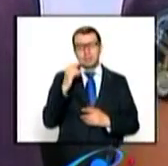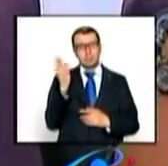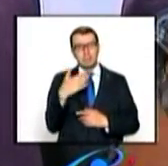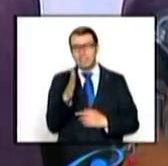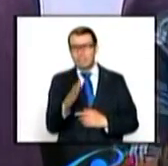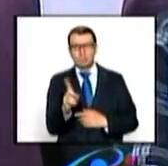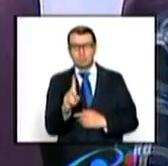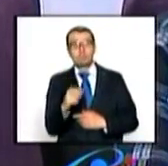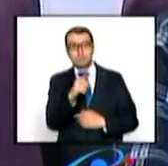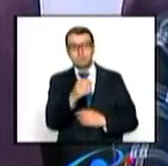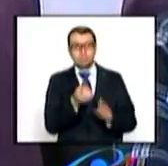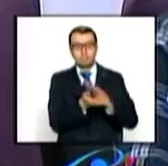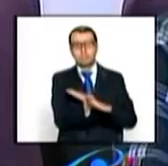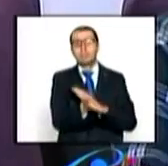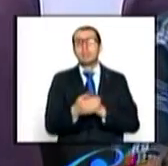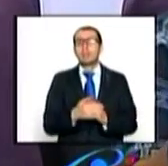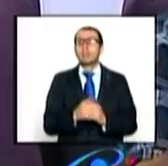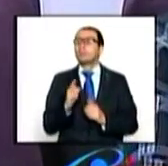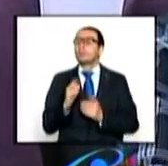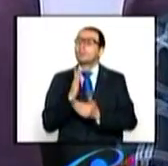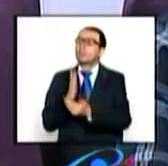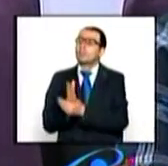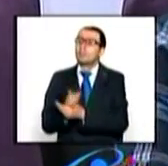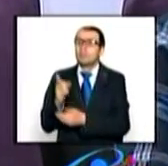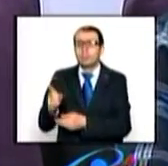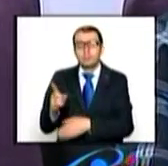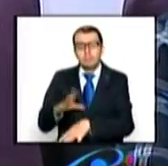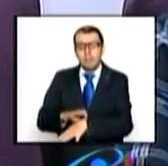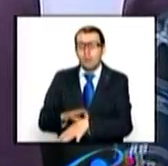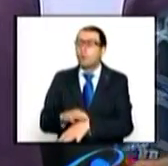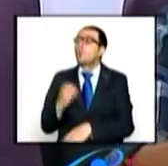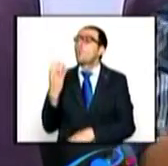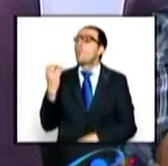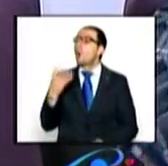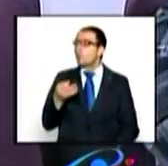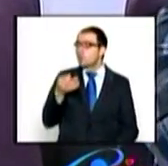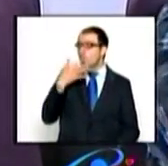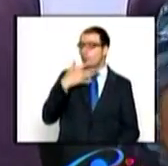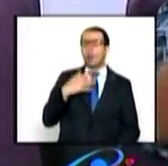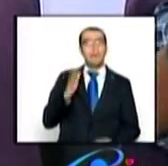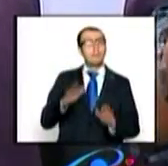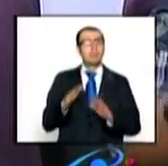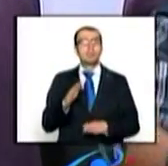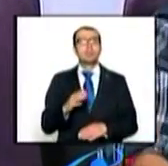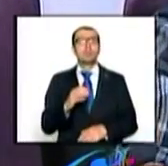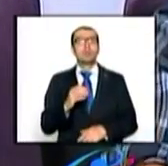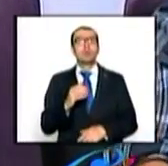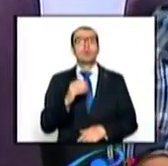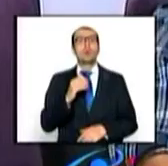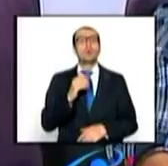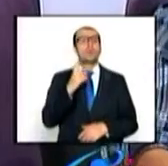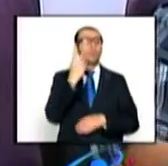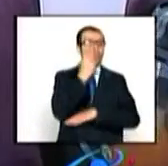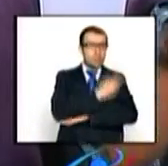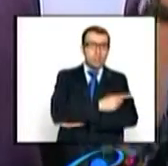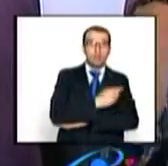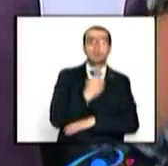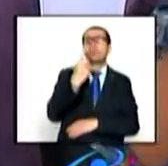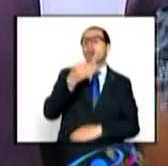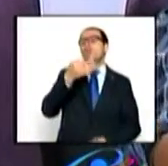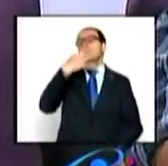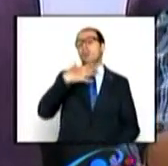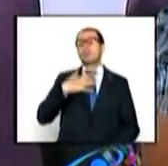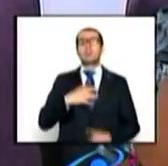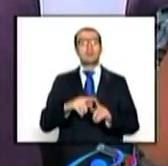que en esa asesoría que tengan con su médico, revisen muy bien la dosis. Actualmente generalmente solo se les manda una, dos o tres cápsulas al día, pero hay pacientes que como tienen